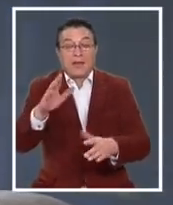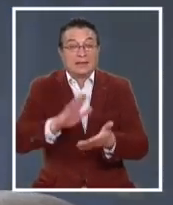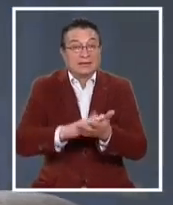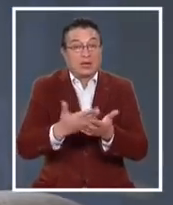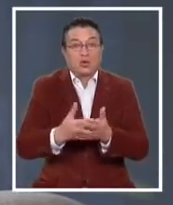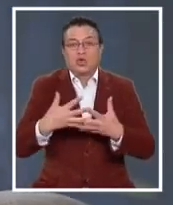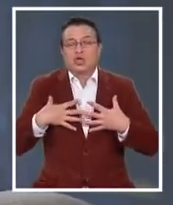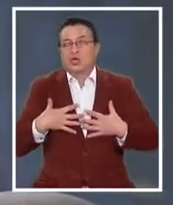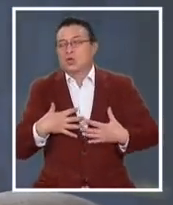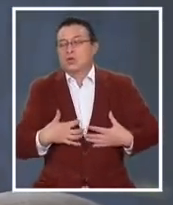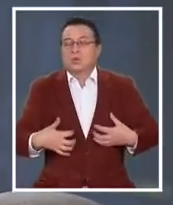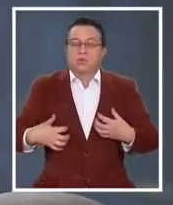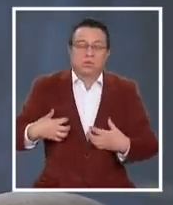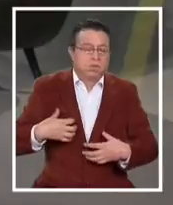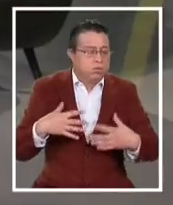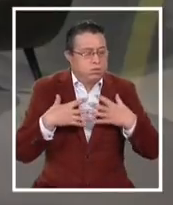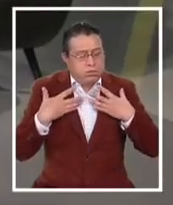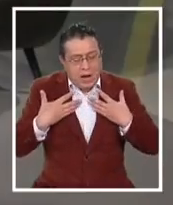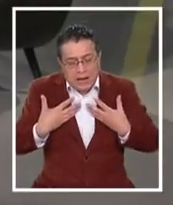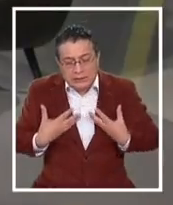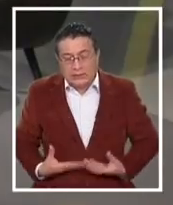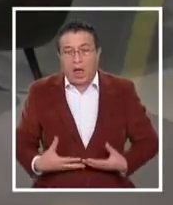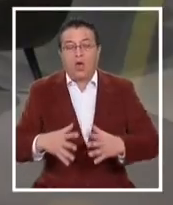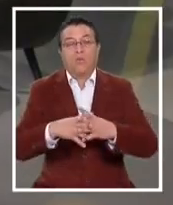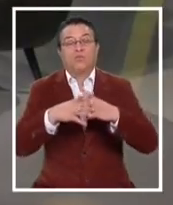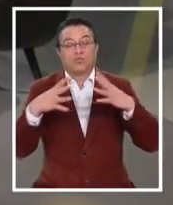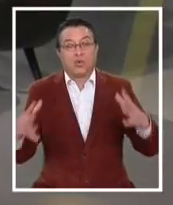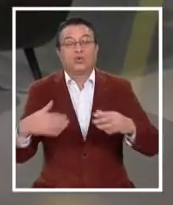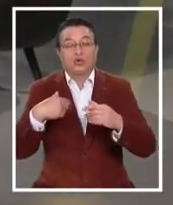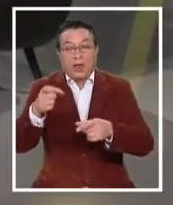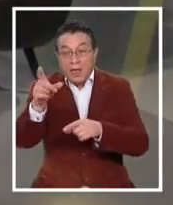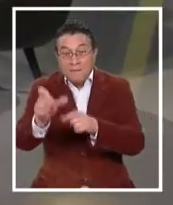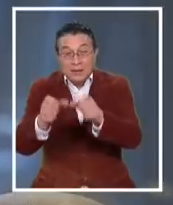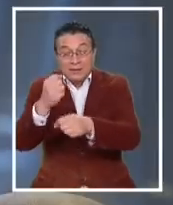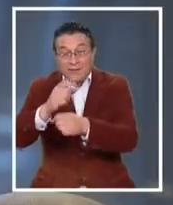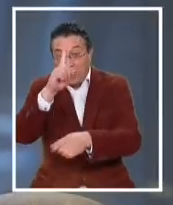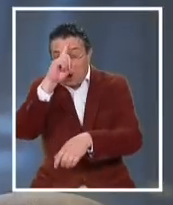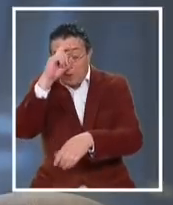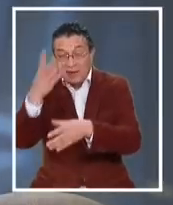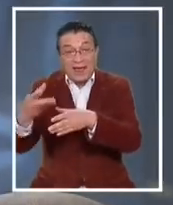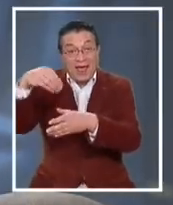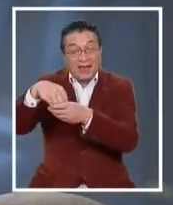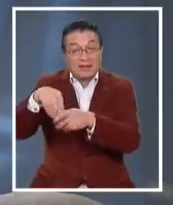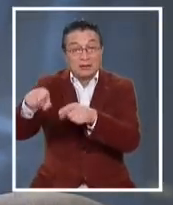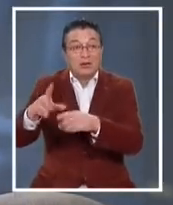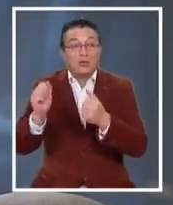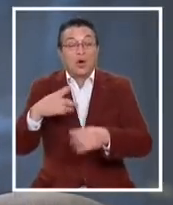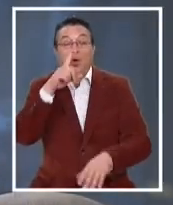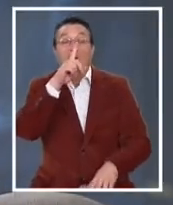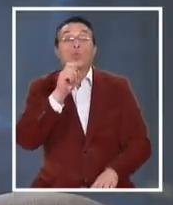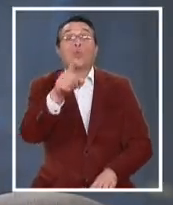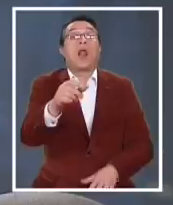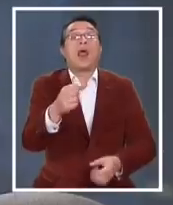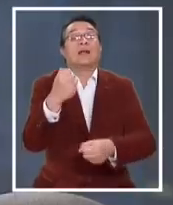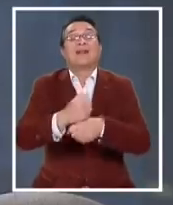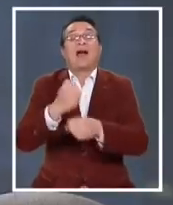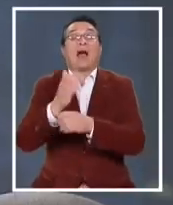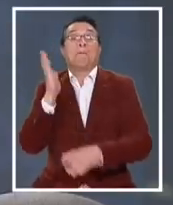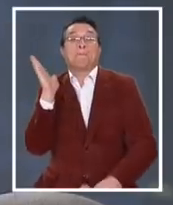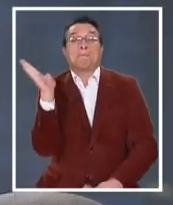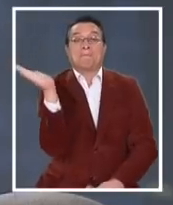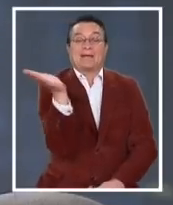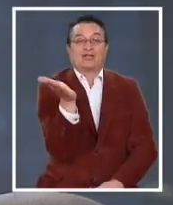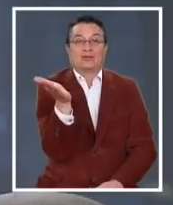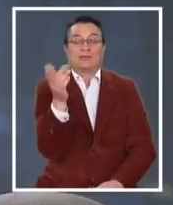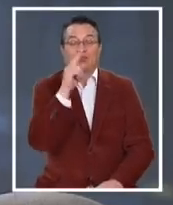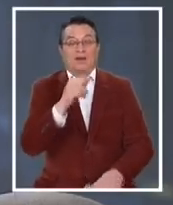agobiado, que son los mismos que tienen que duplicarse. Es como que tú fueras un mesero o un garzón de un restaurante y estuvieras con 10